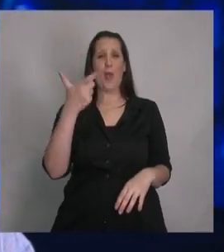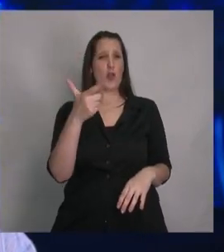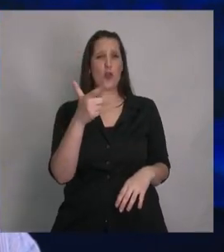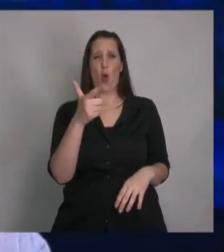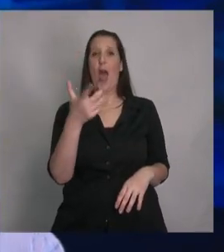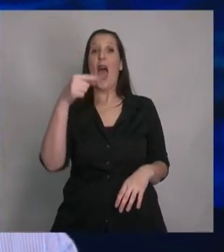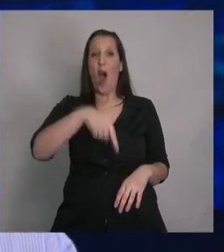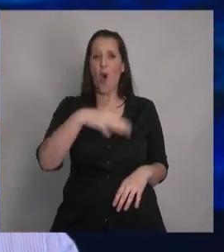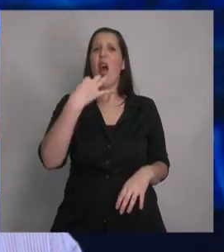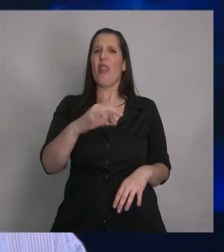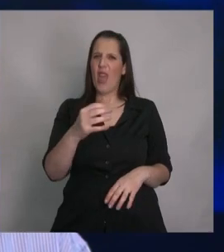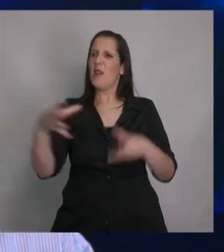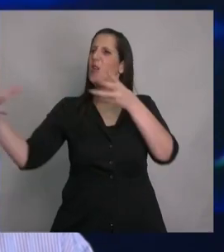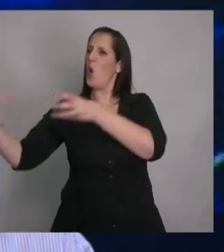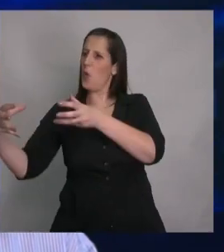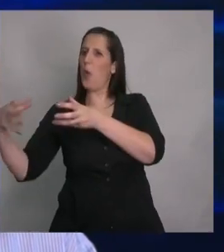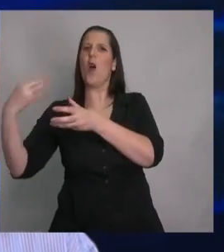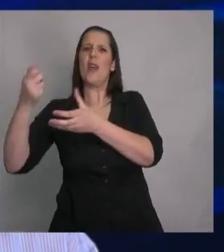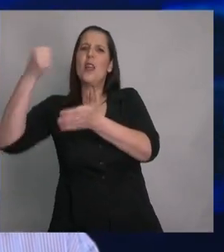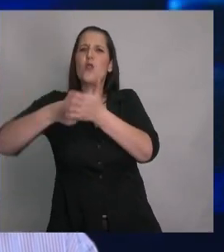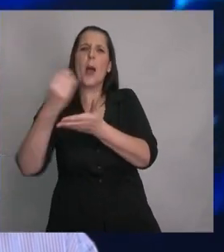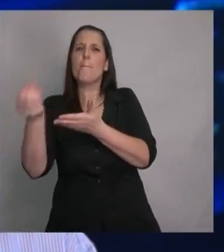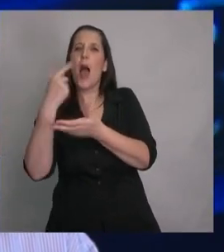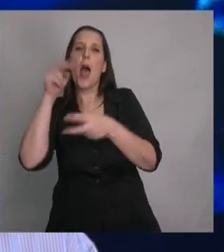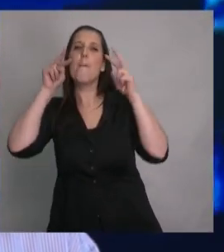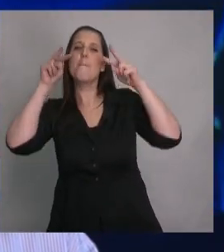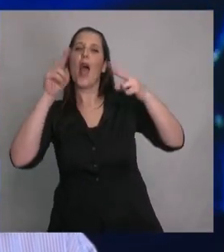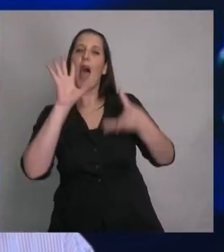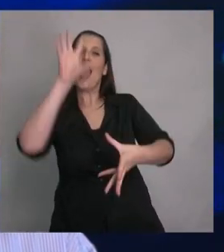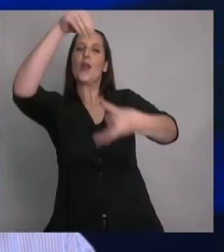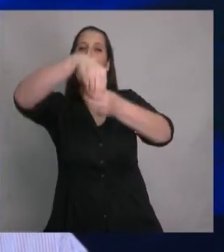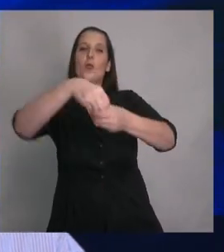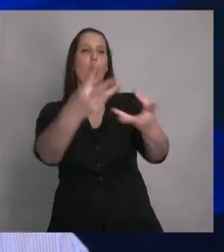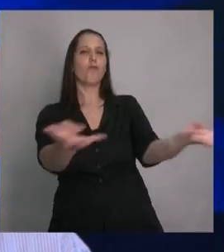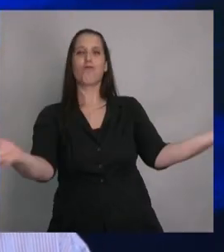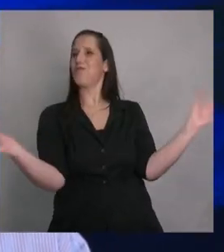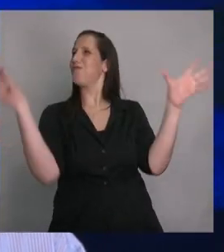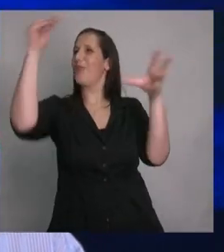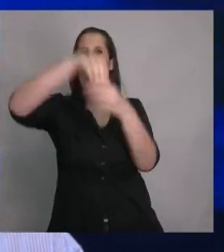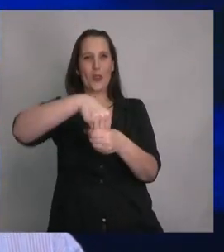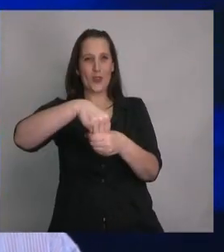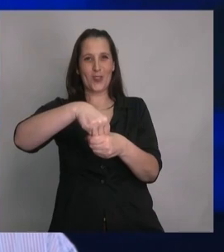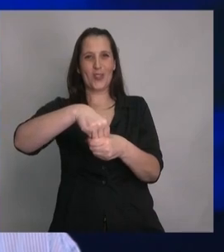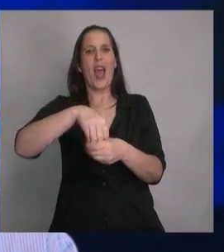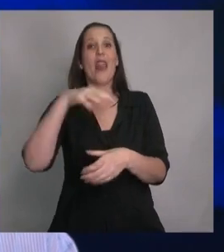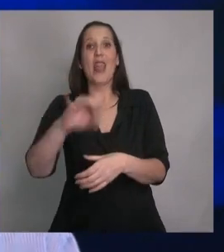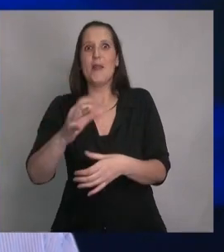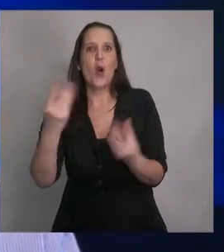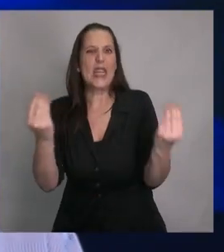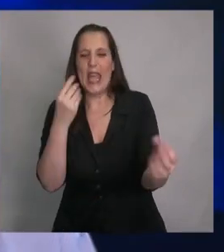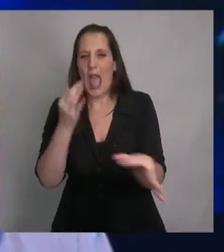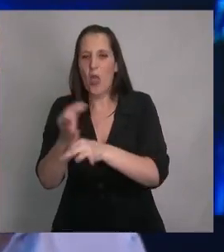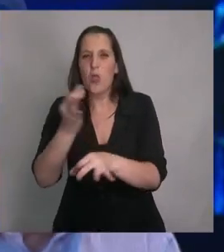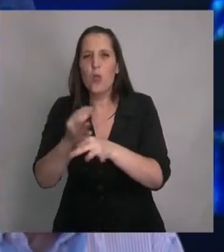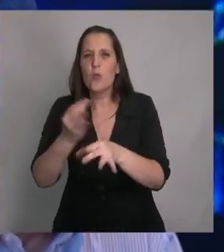perspectiva de la inclusión. Y ahí el tema de la educación, de la sociedad del